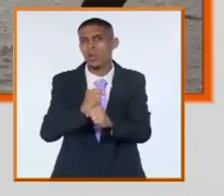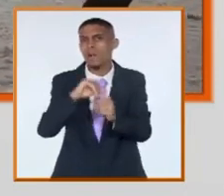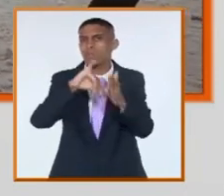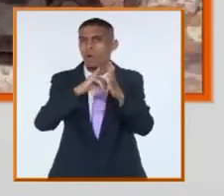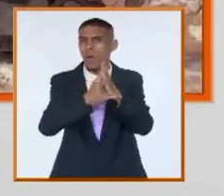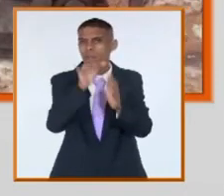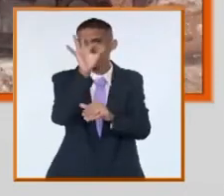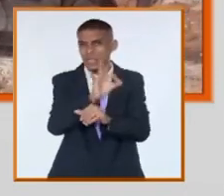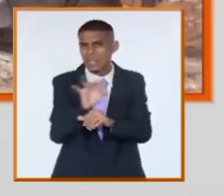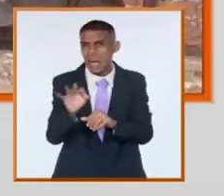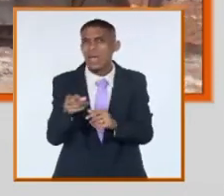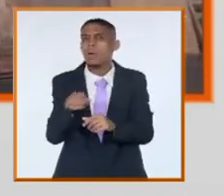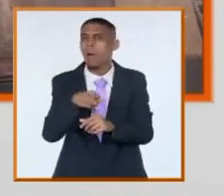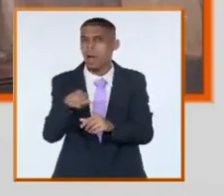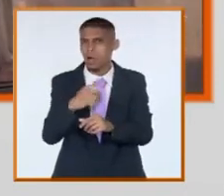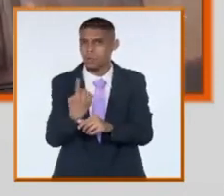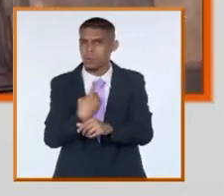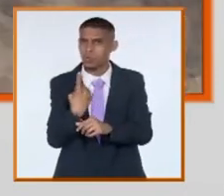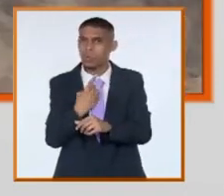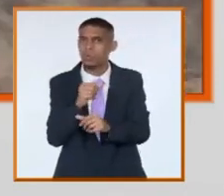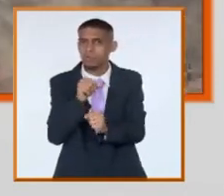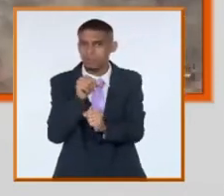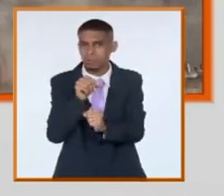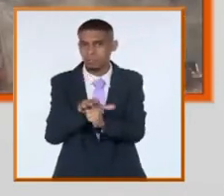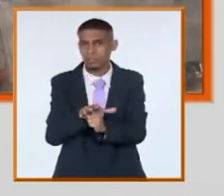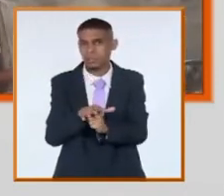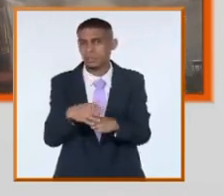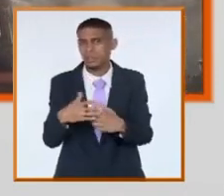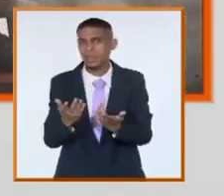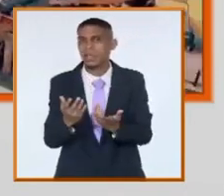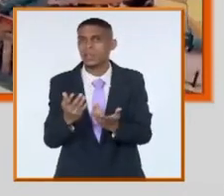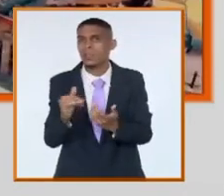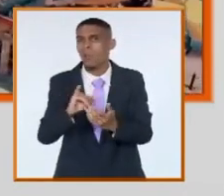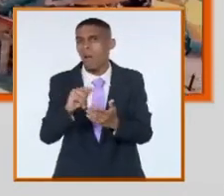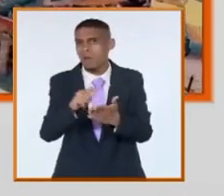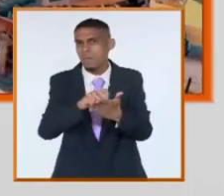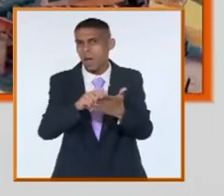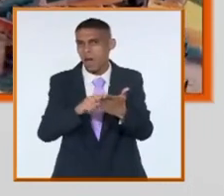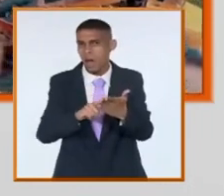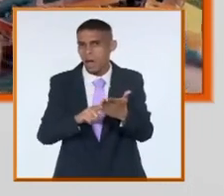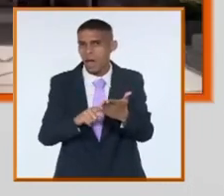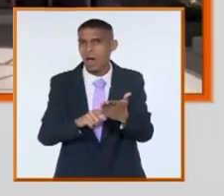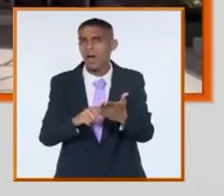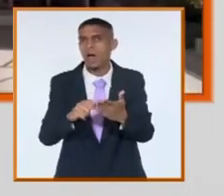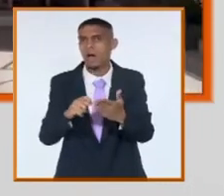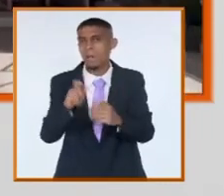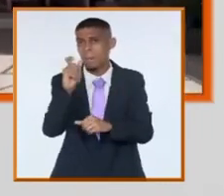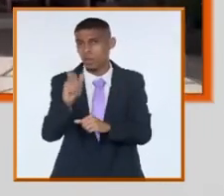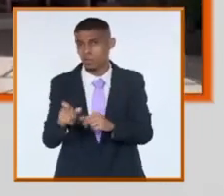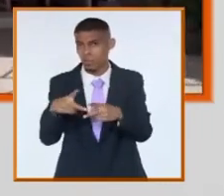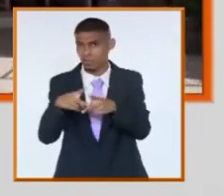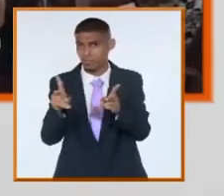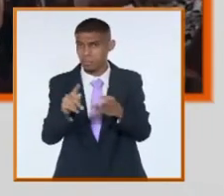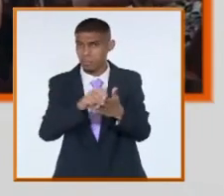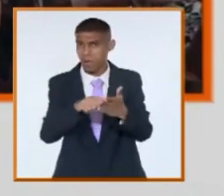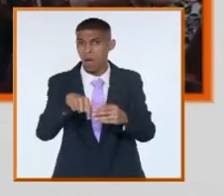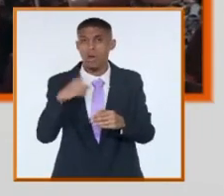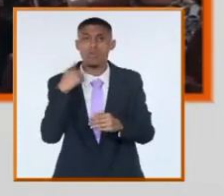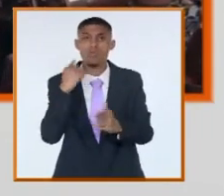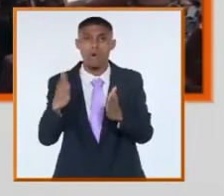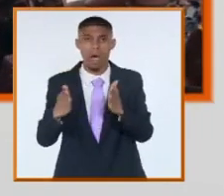participaron con nosotros hemos logrado empezar Ya a inscribir Los profesionales que hay un año ahora para inscripción